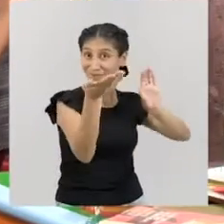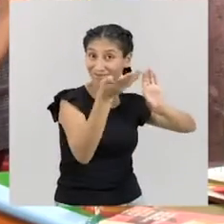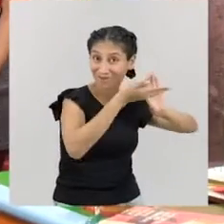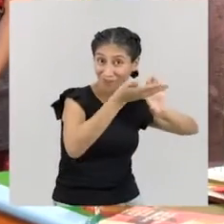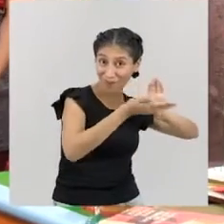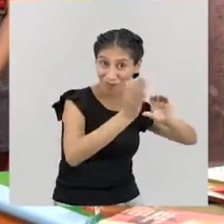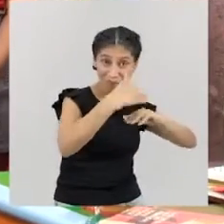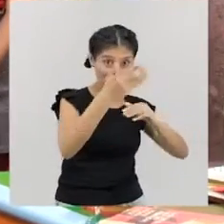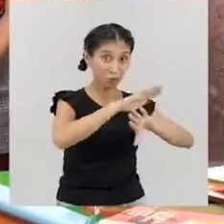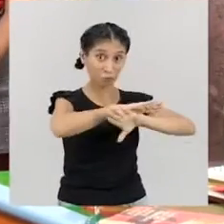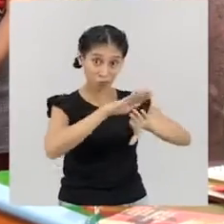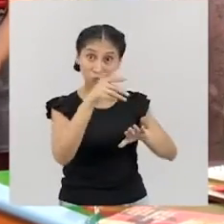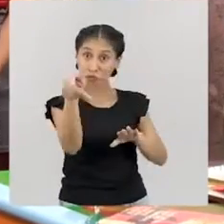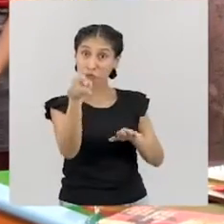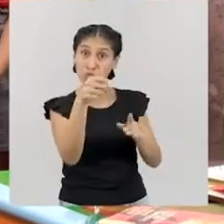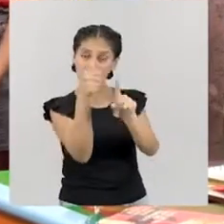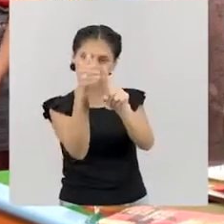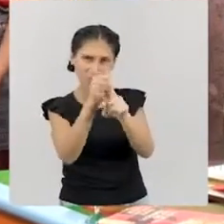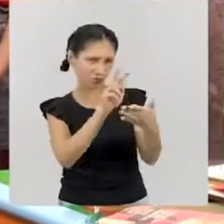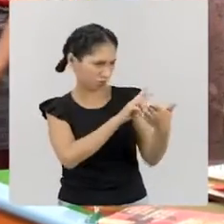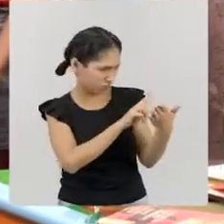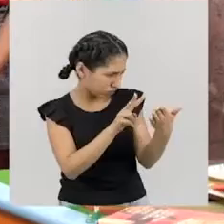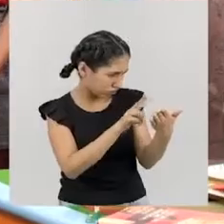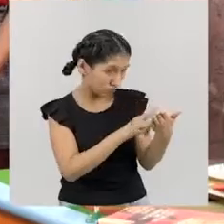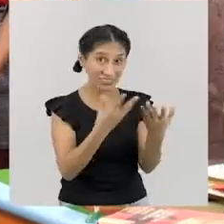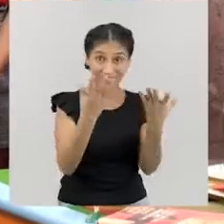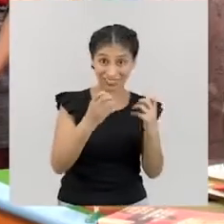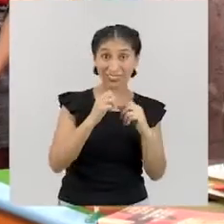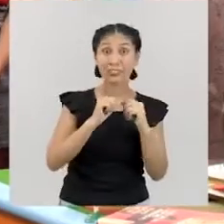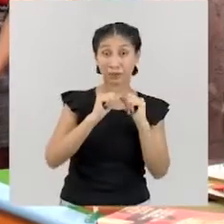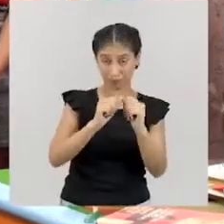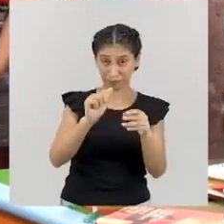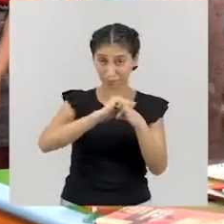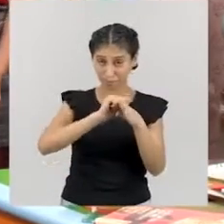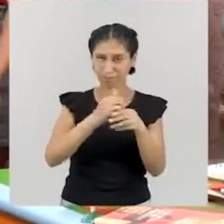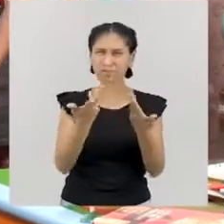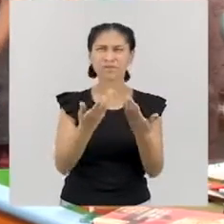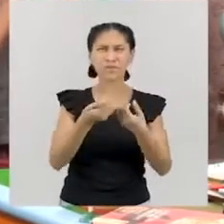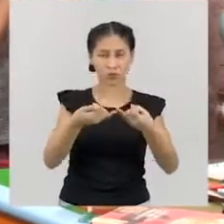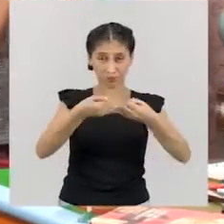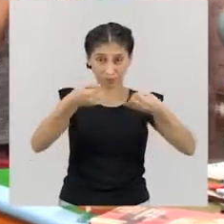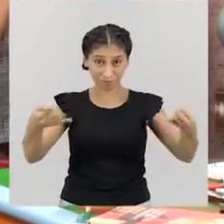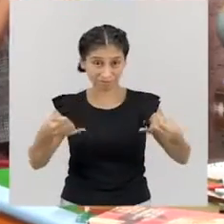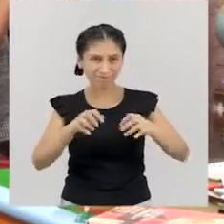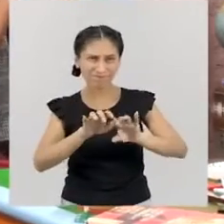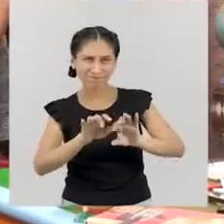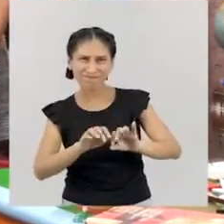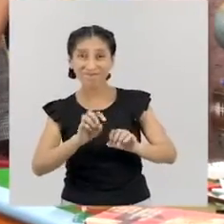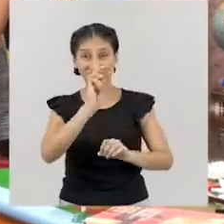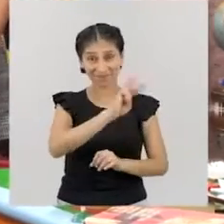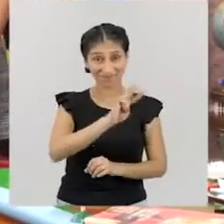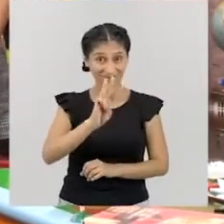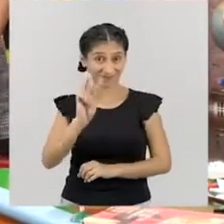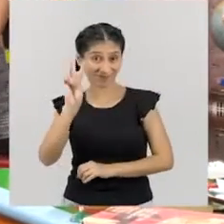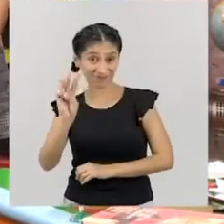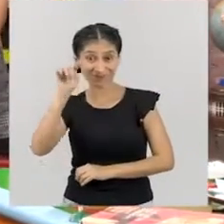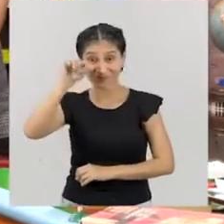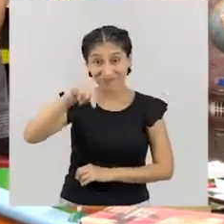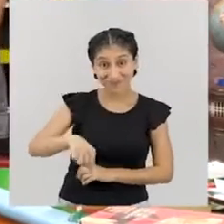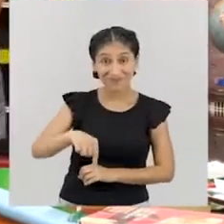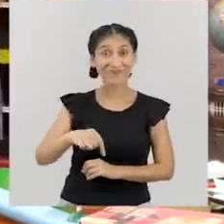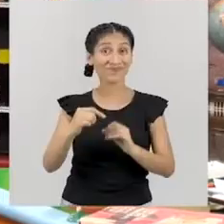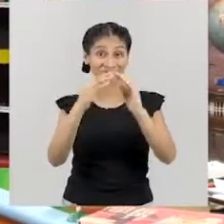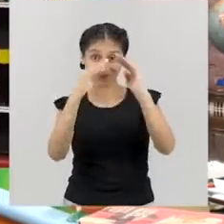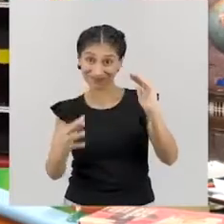revisarlas fácilmente cada vez que quieran. Si buscan practicar más, ingresen a nuestra plataforma web, donde encontrarán todo lo que vimos